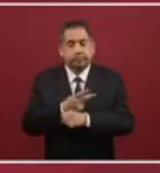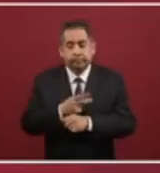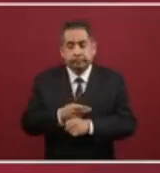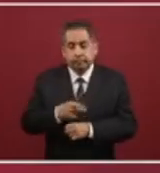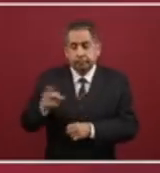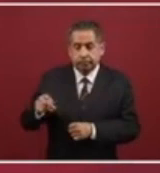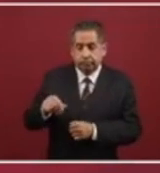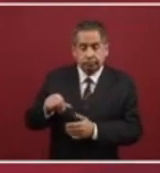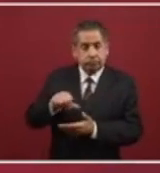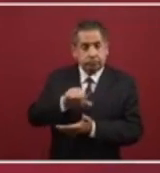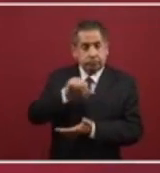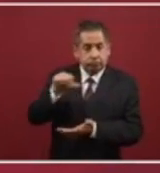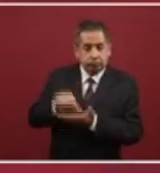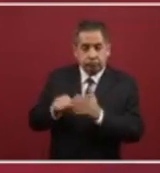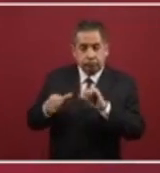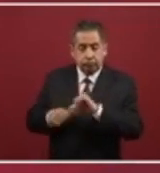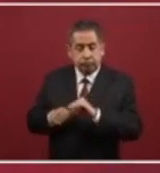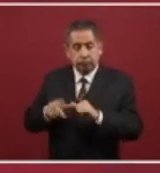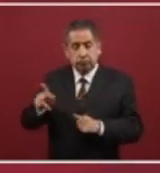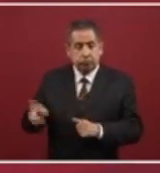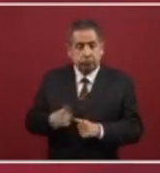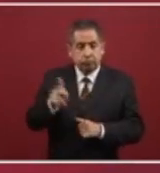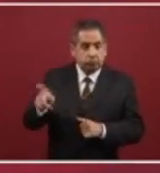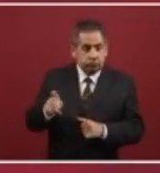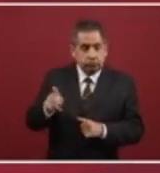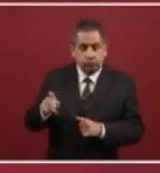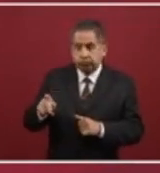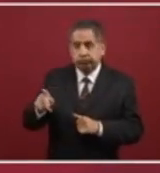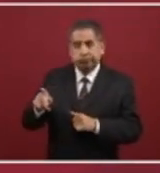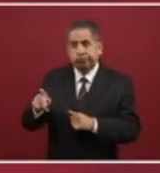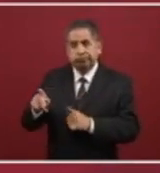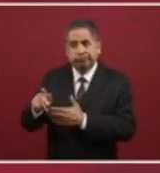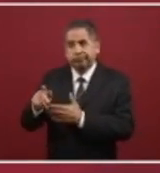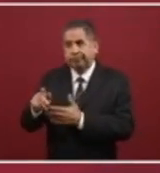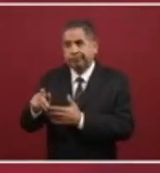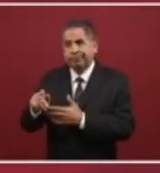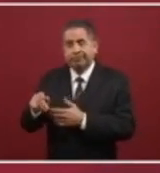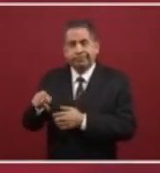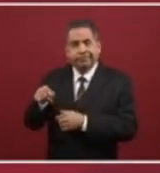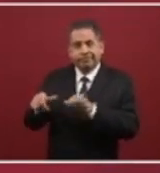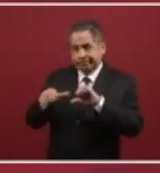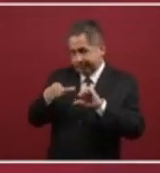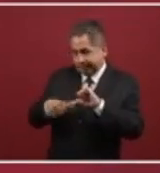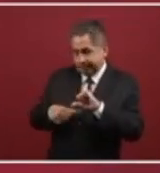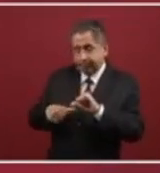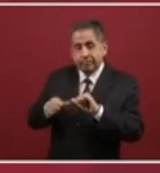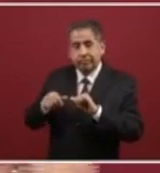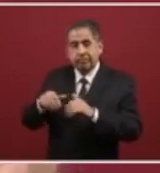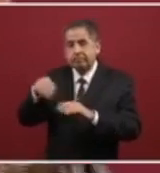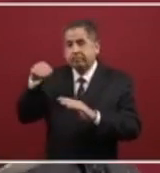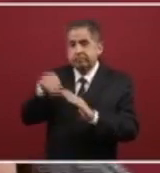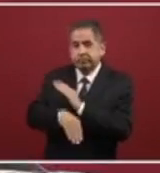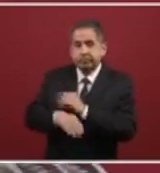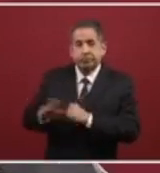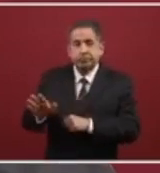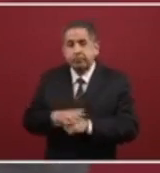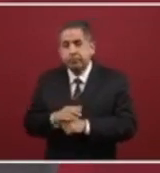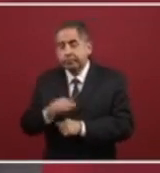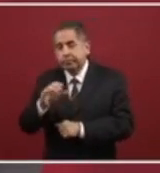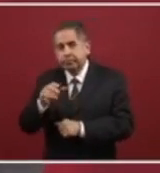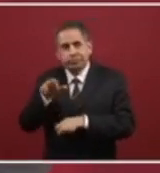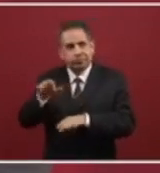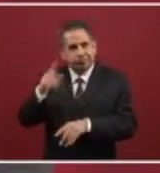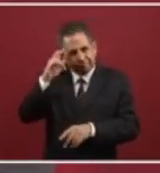las zonas rurales por el impacto de la caída del café. Eso parece que ha sido uno de los motores más importantes. Entonces, hay que seguir las